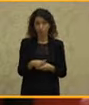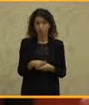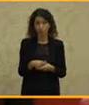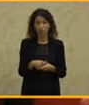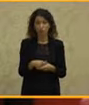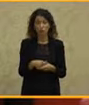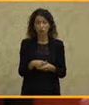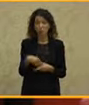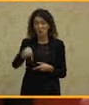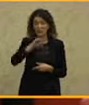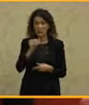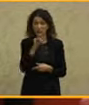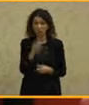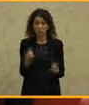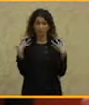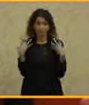Yo no entendía nada.